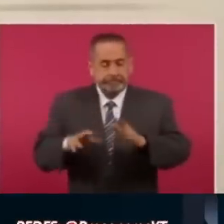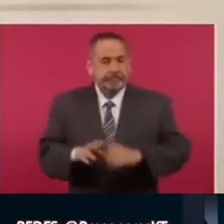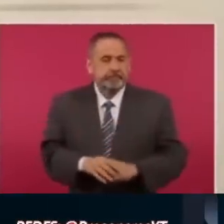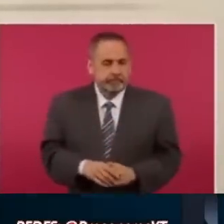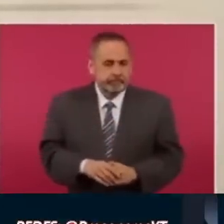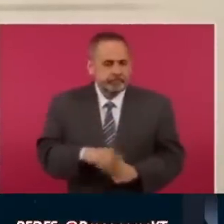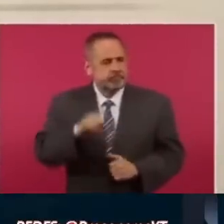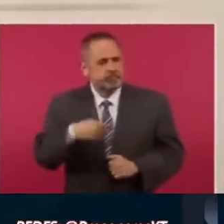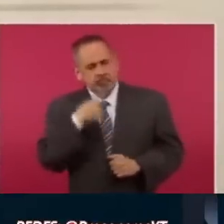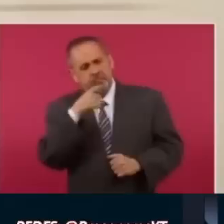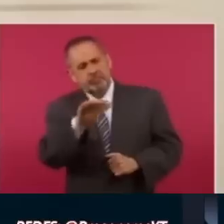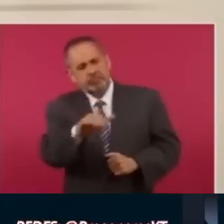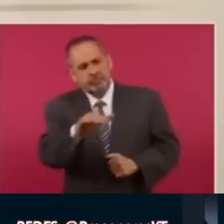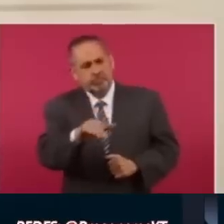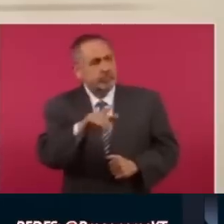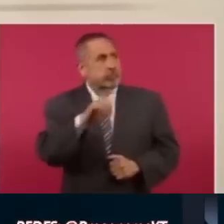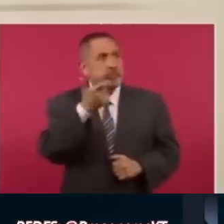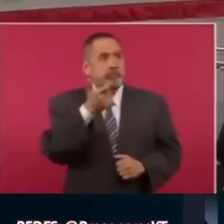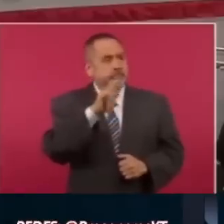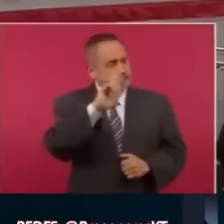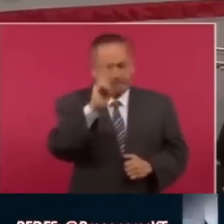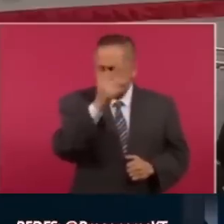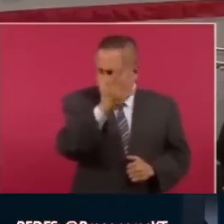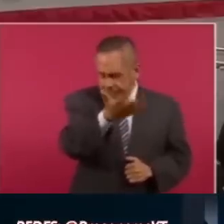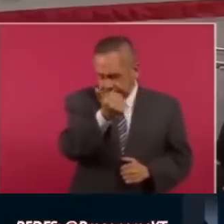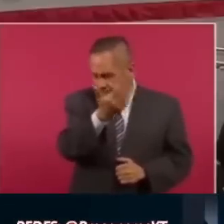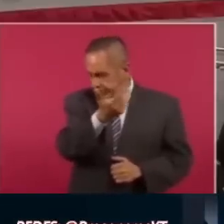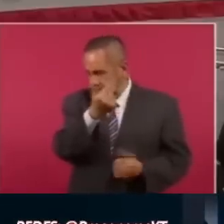y reclamar todos los bienes.